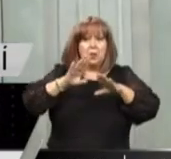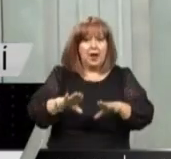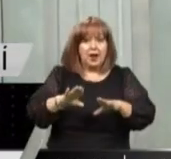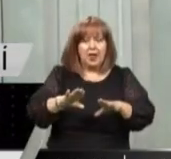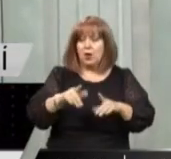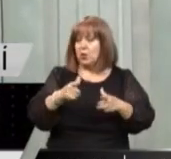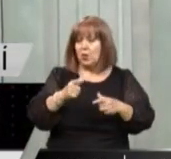nadie trabaja en esa